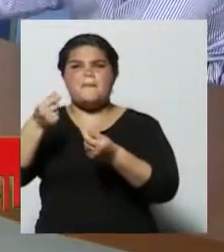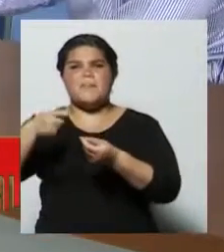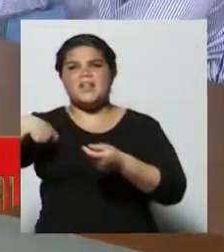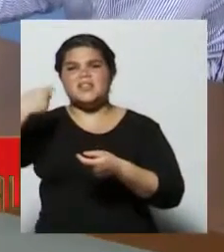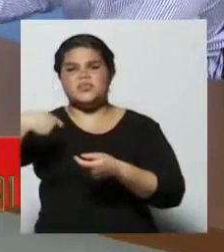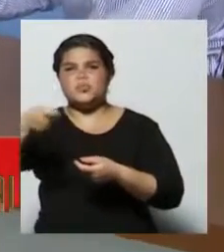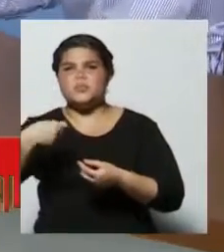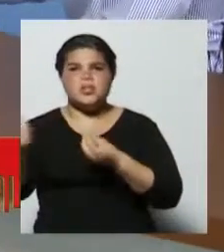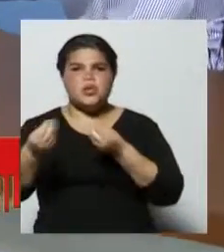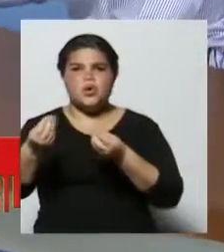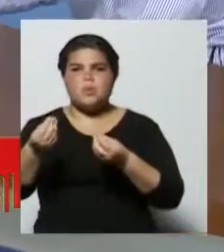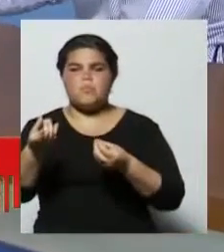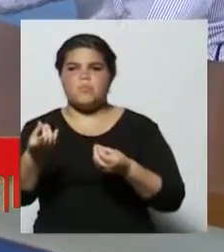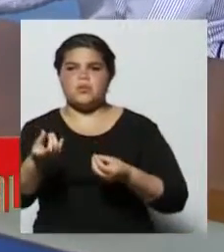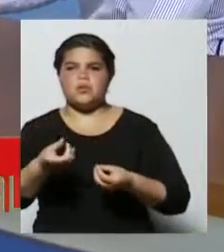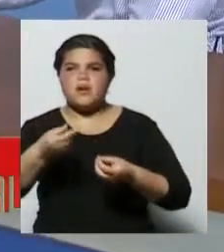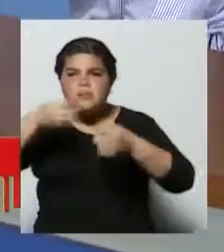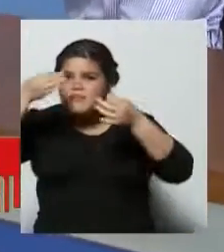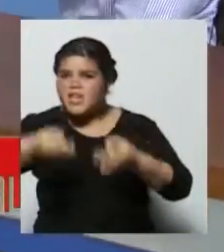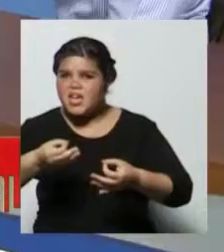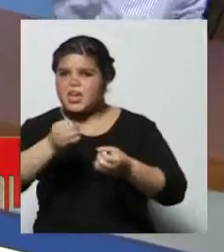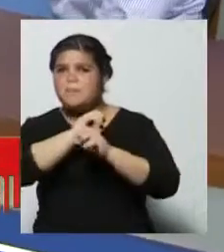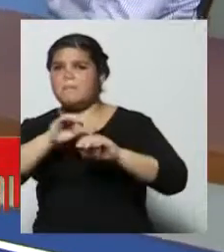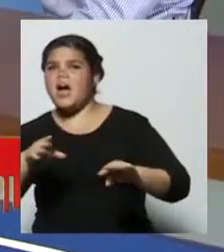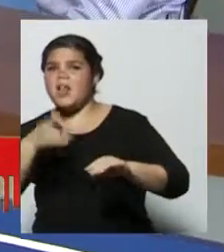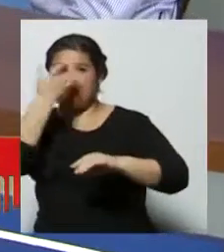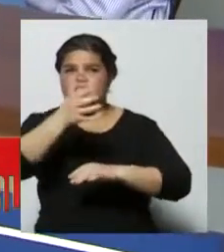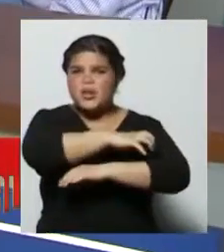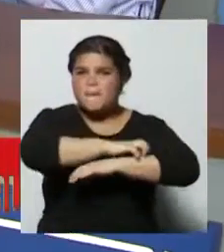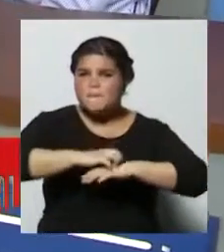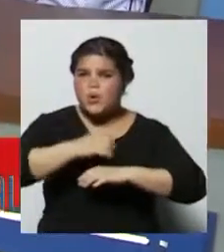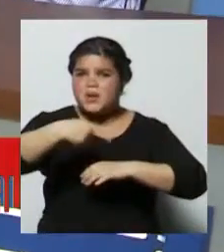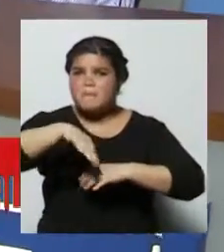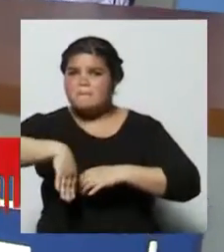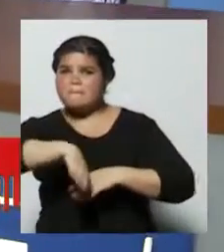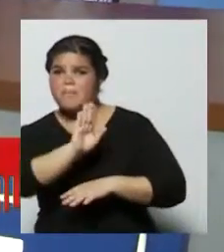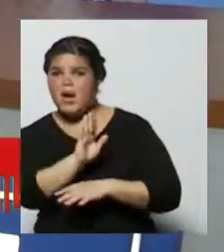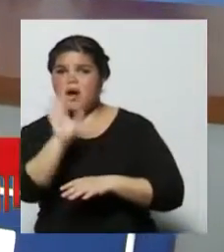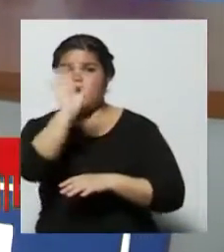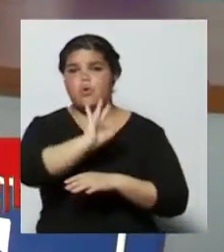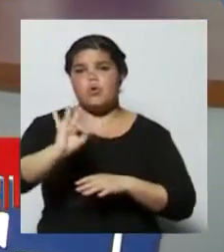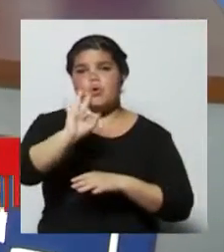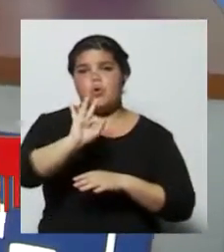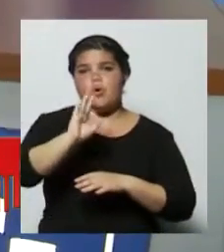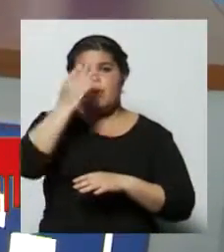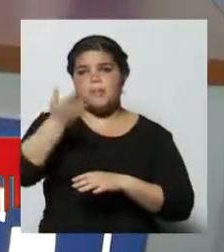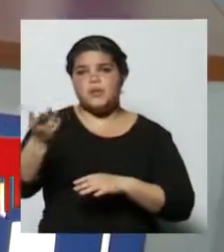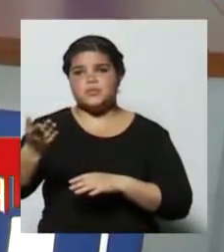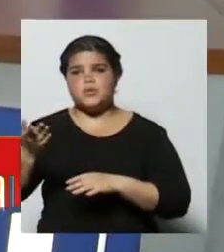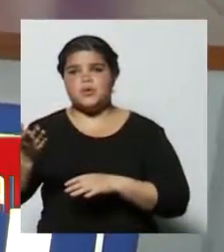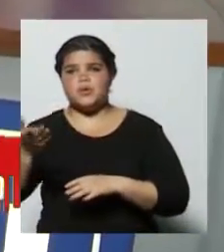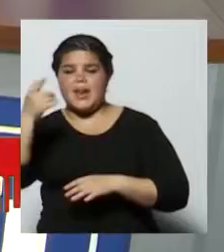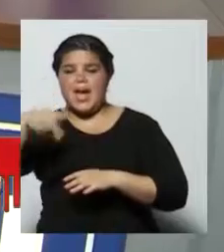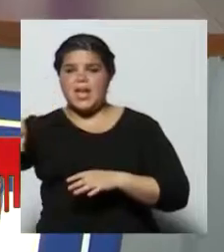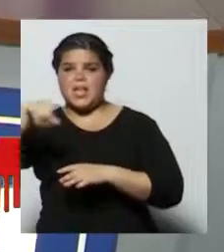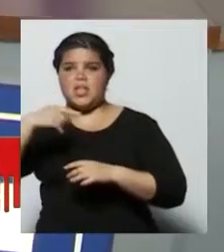cuán efectivo y cuán eficiente fue. ¿Fue a las clases más vulnerables, ¿no? o fue a otros sectores sociales. Claro. Y ese